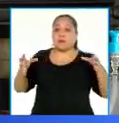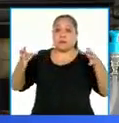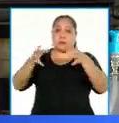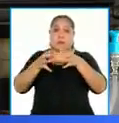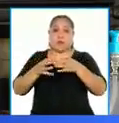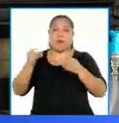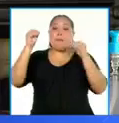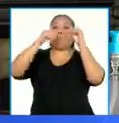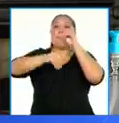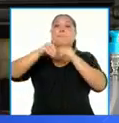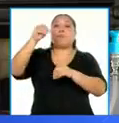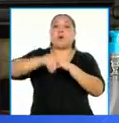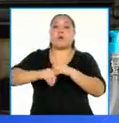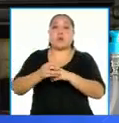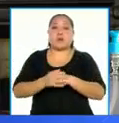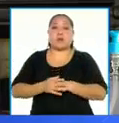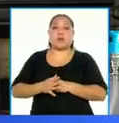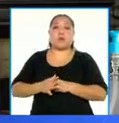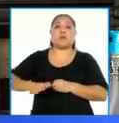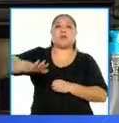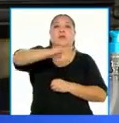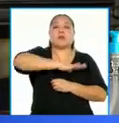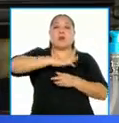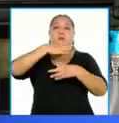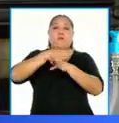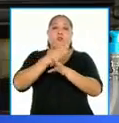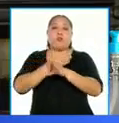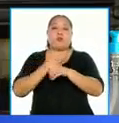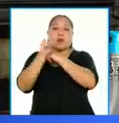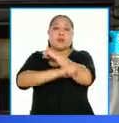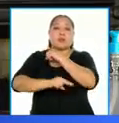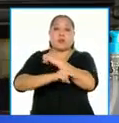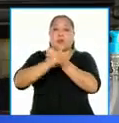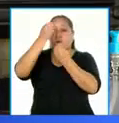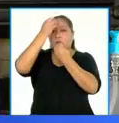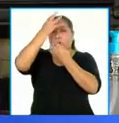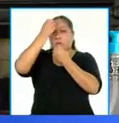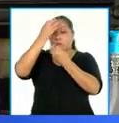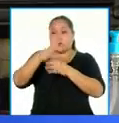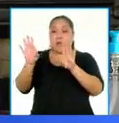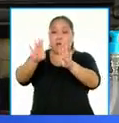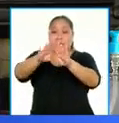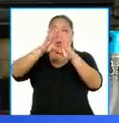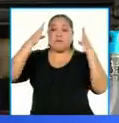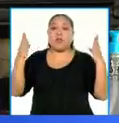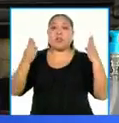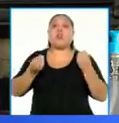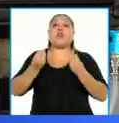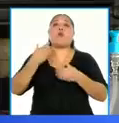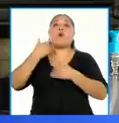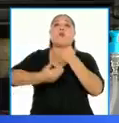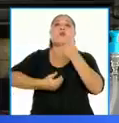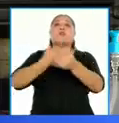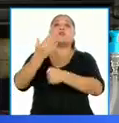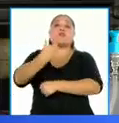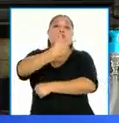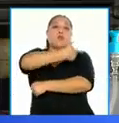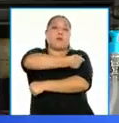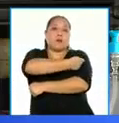en implementar su plataforma nacional de datos abiertos sobre el proceso de